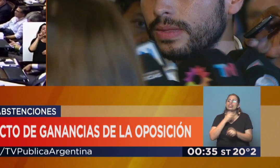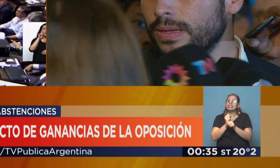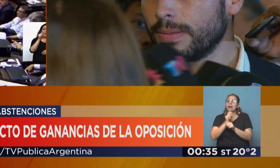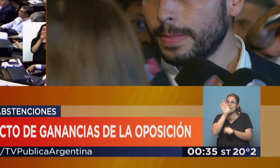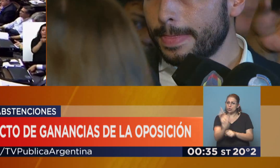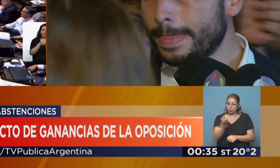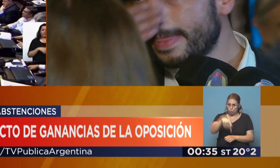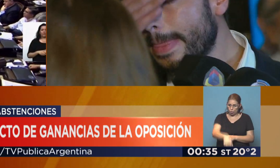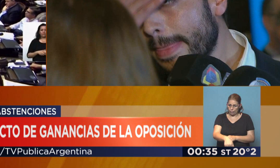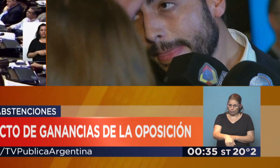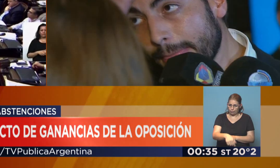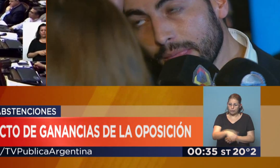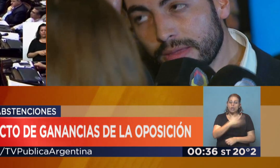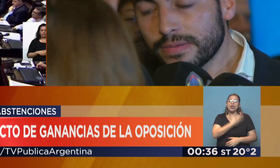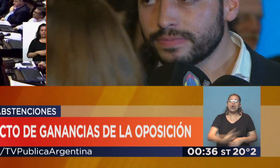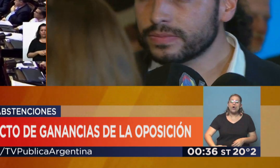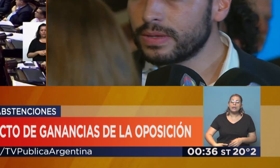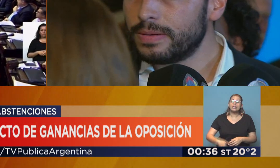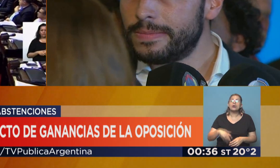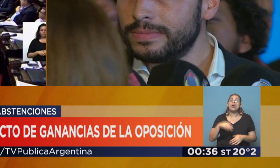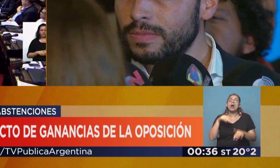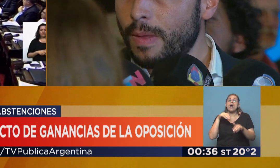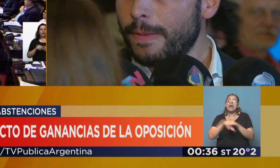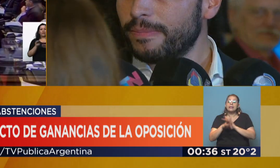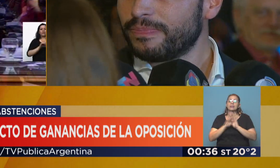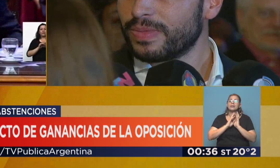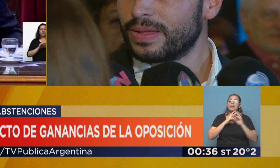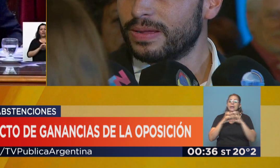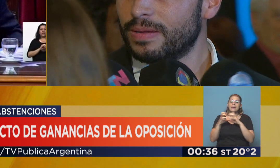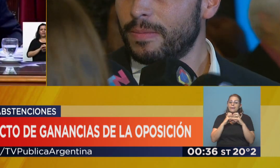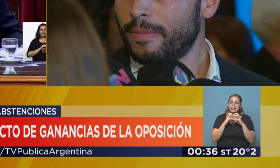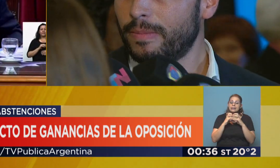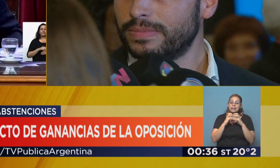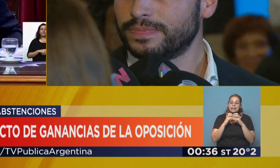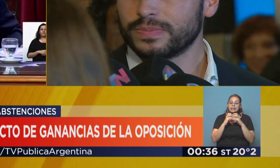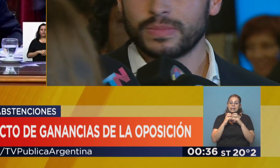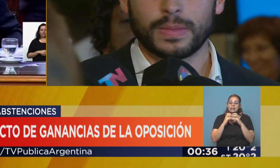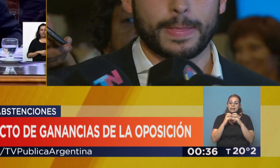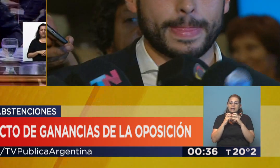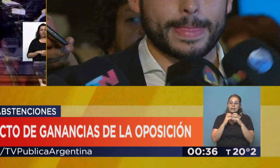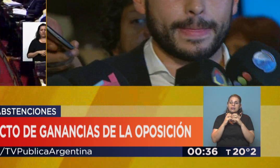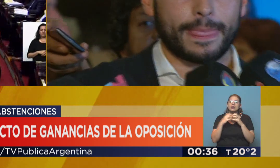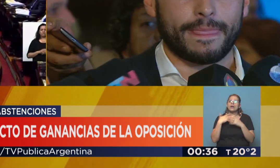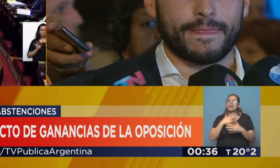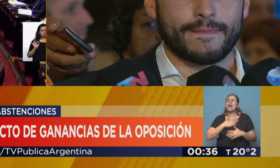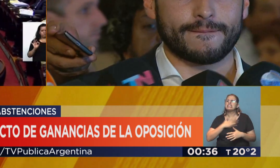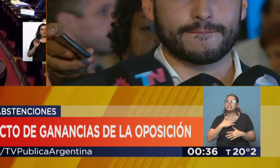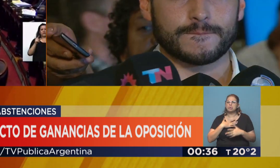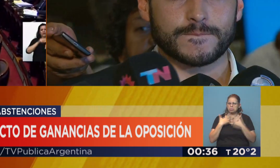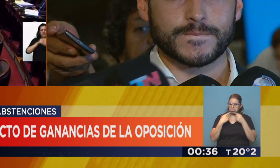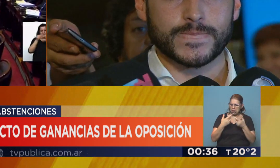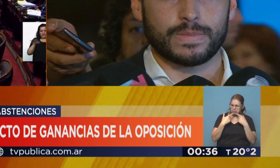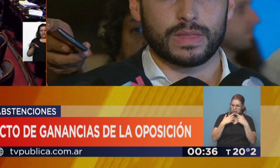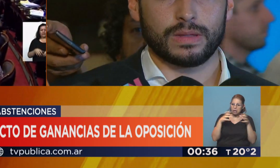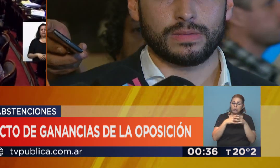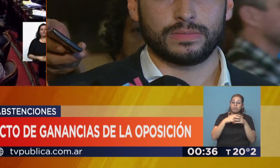el oficialismo, durante este ardiente debate, se criticó mucho la actitud que tuvo el Frente Renovador